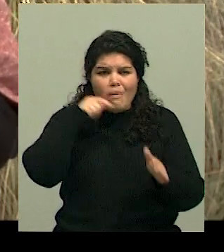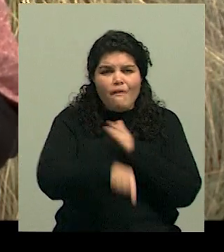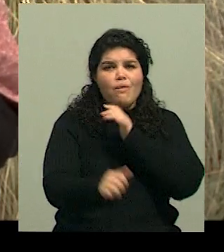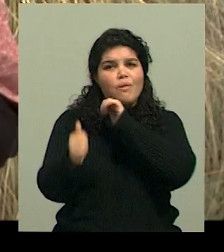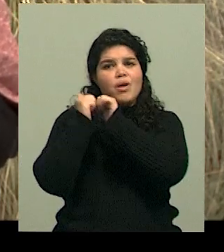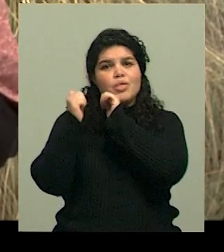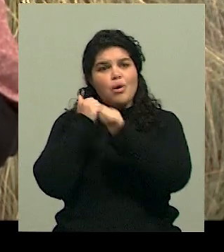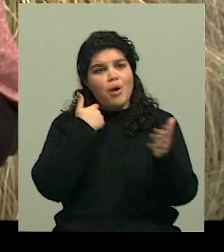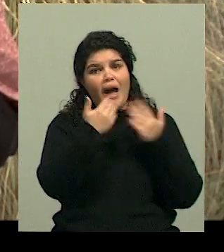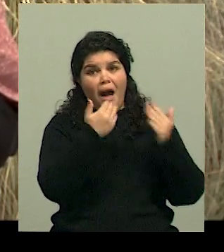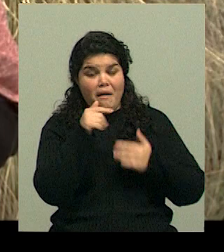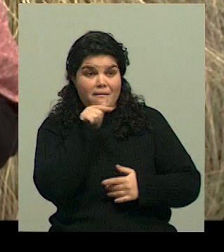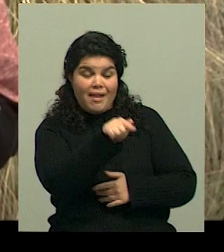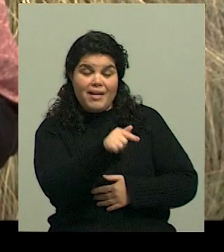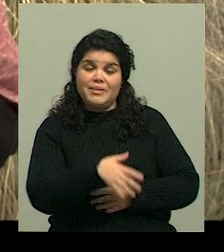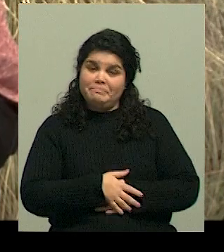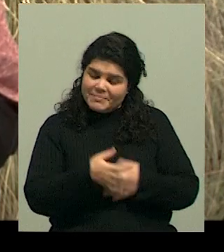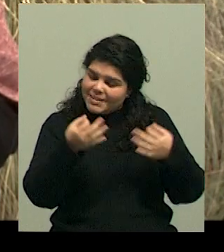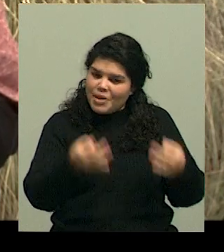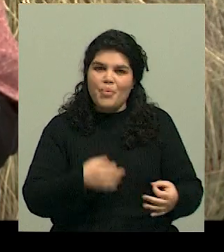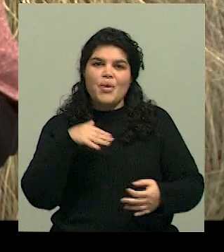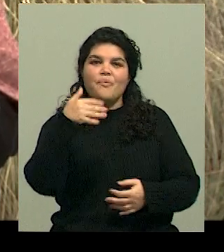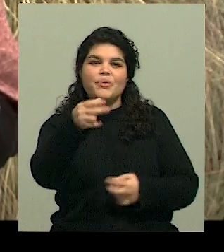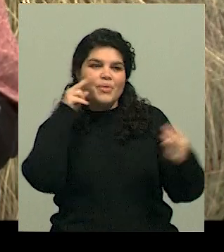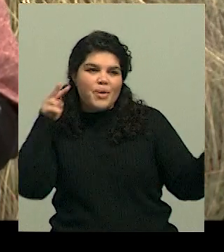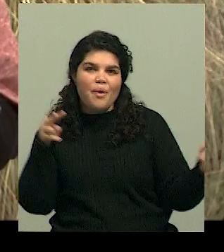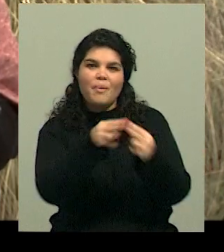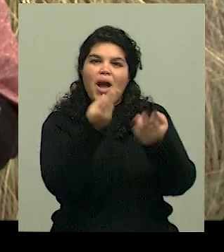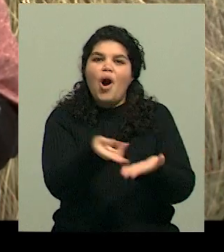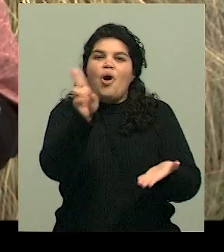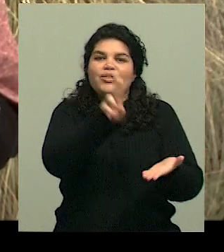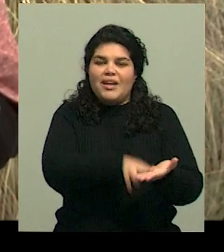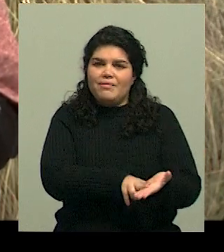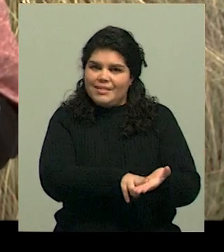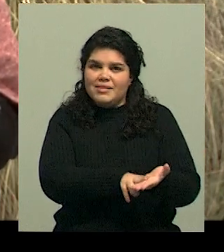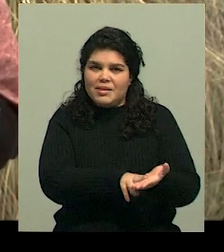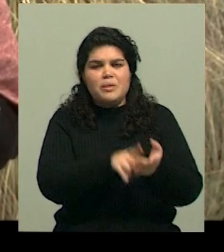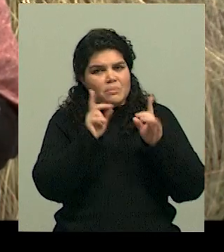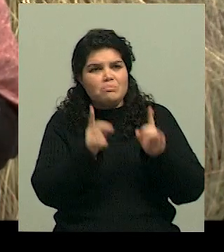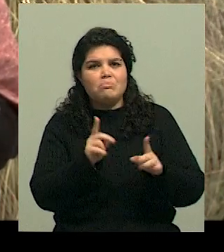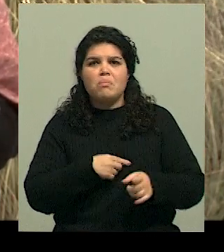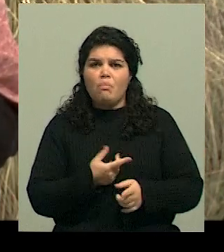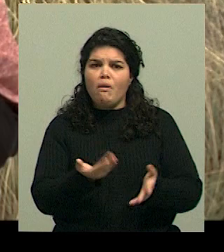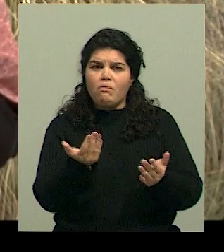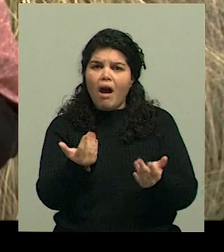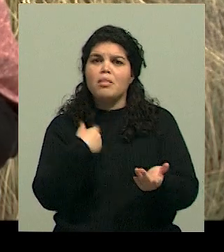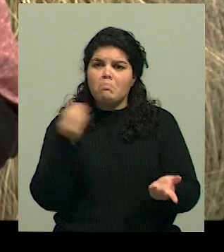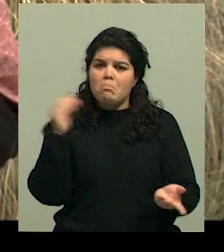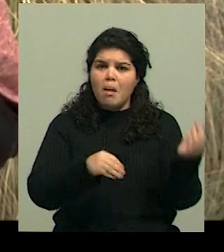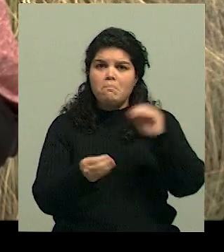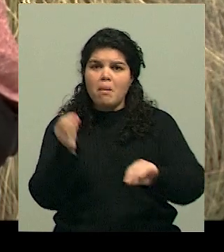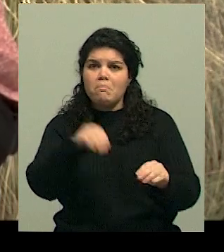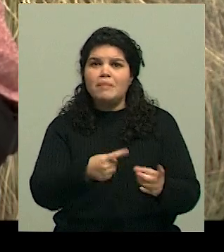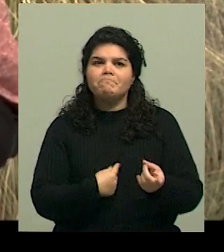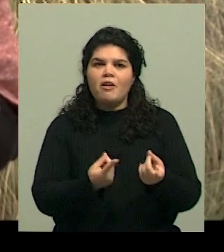vos. Seguro vamos a volver a encontrarnos porque queda mucho para seguir conociendo y que te